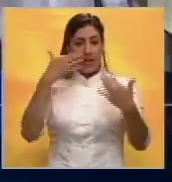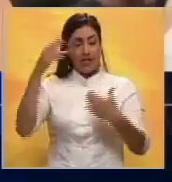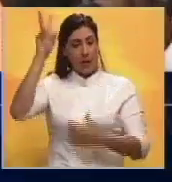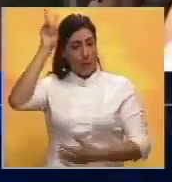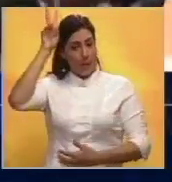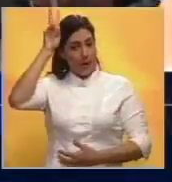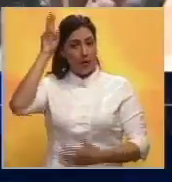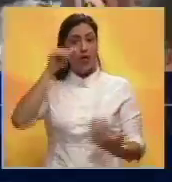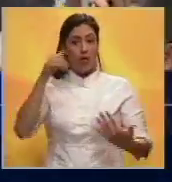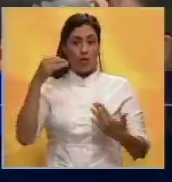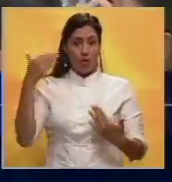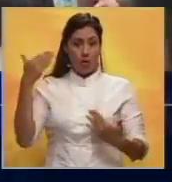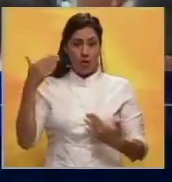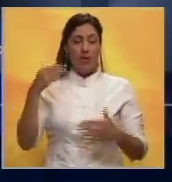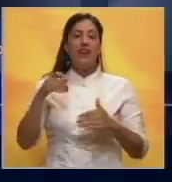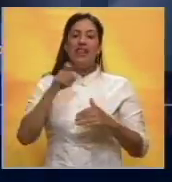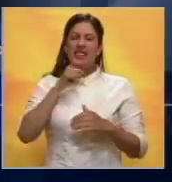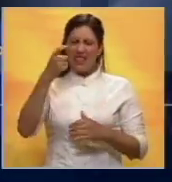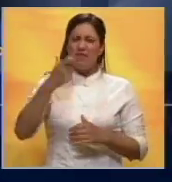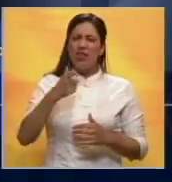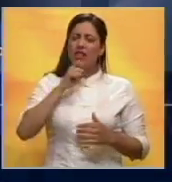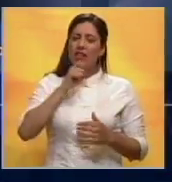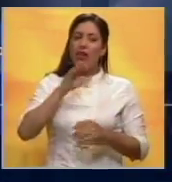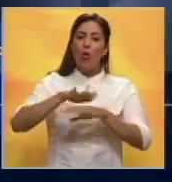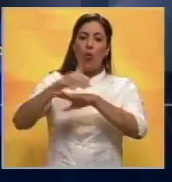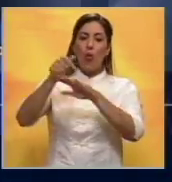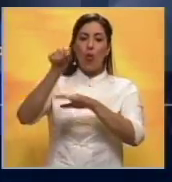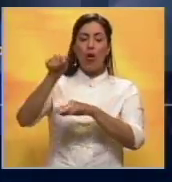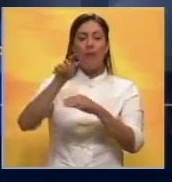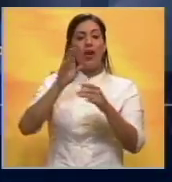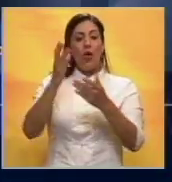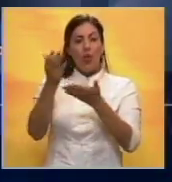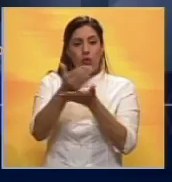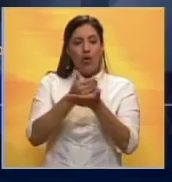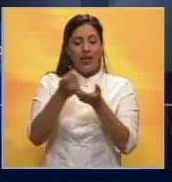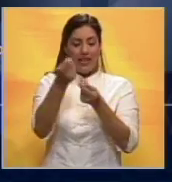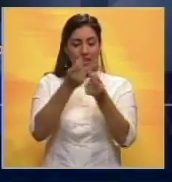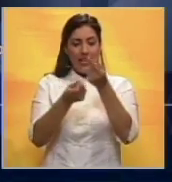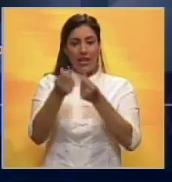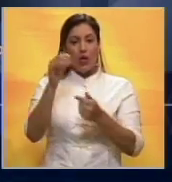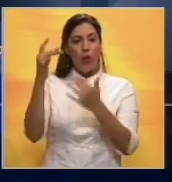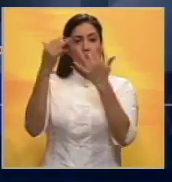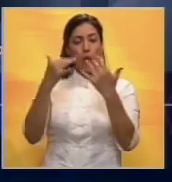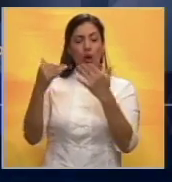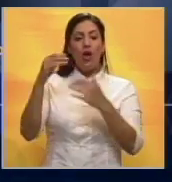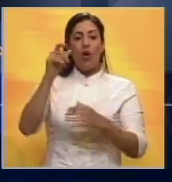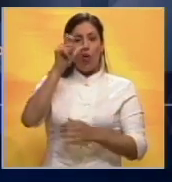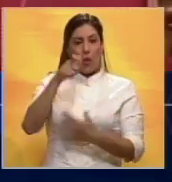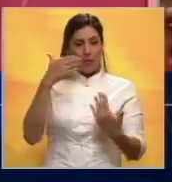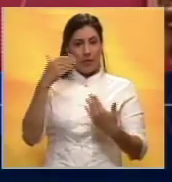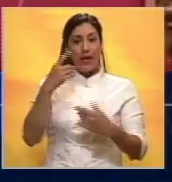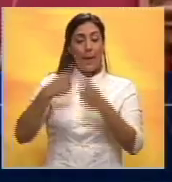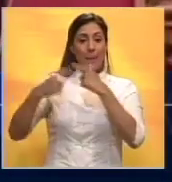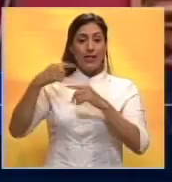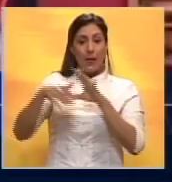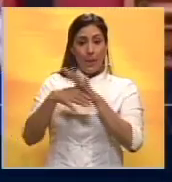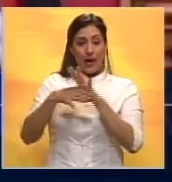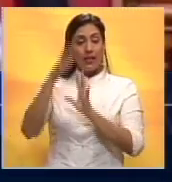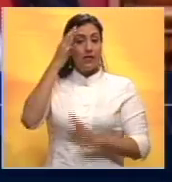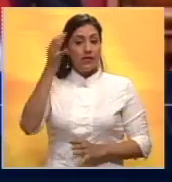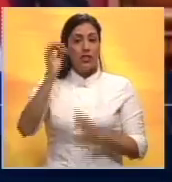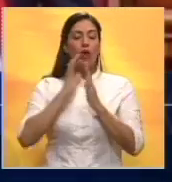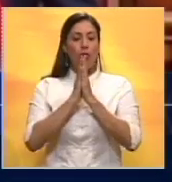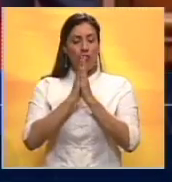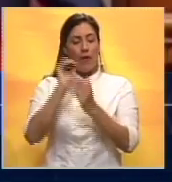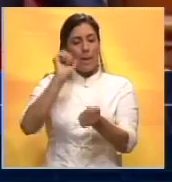peruano Joseph Mayan quien ha sido acusado como el receptor del dinero de los sobornos a Toledo el pasado martes un fiscal